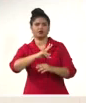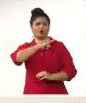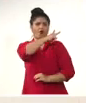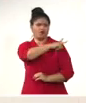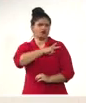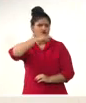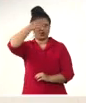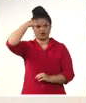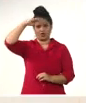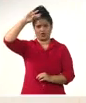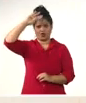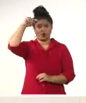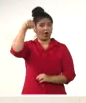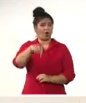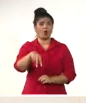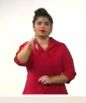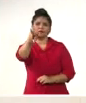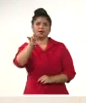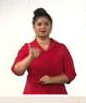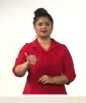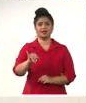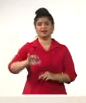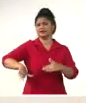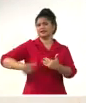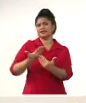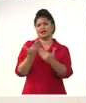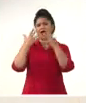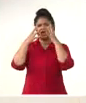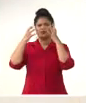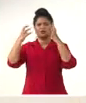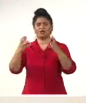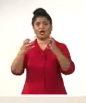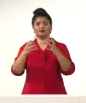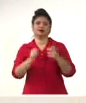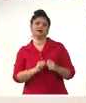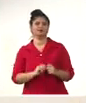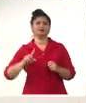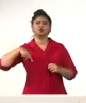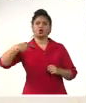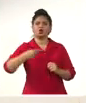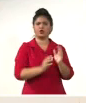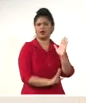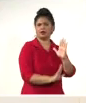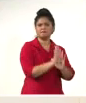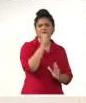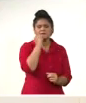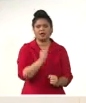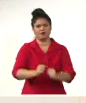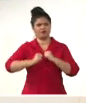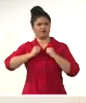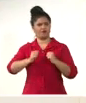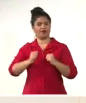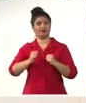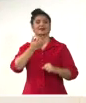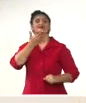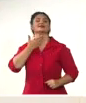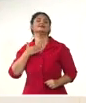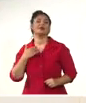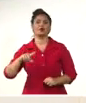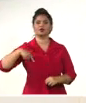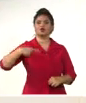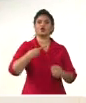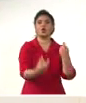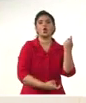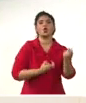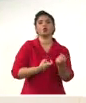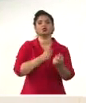un 26 cargado de emociones, con deseos, con alegrías, con entusiasmo y con este